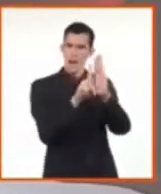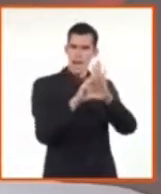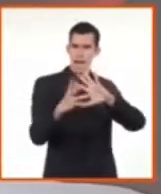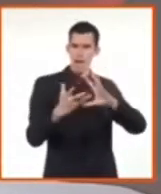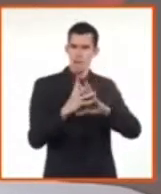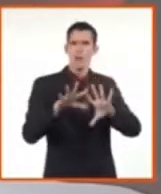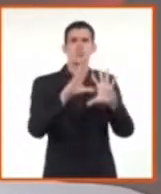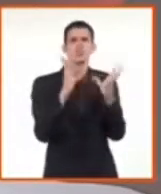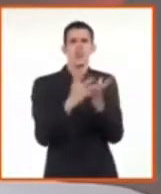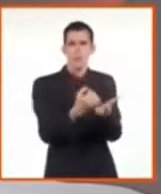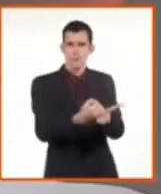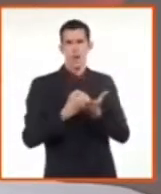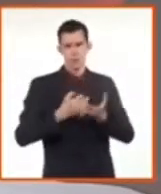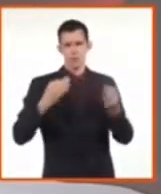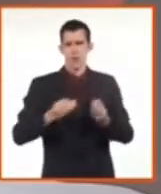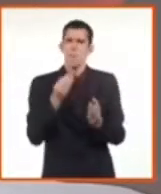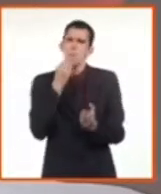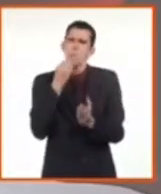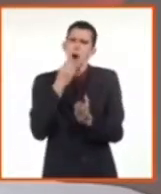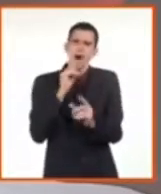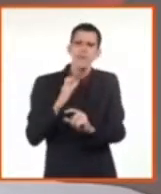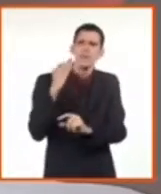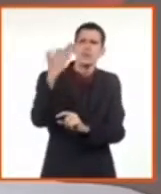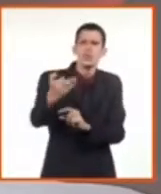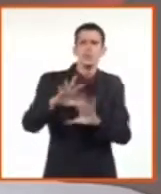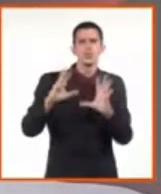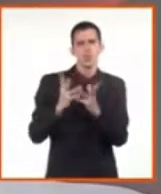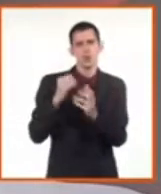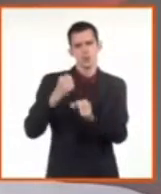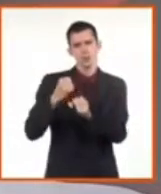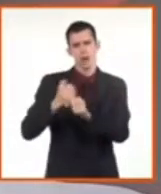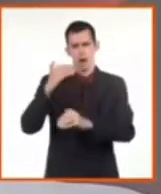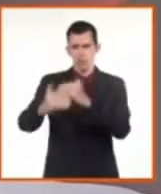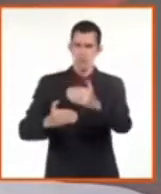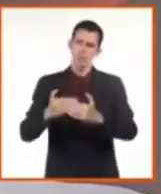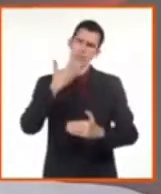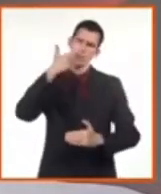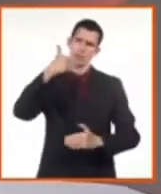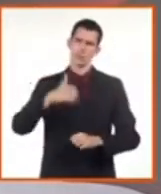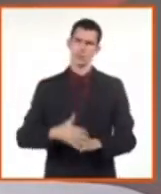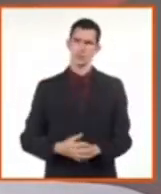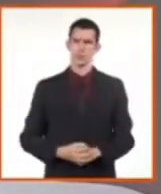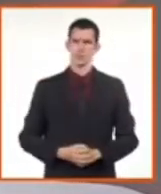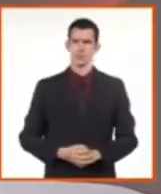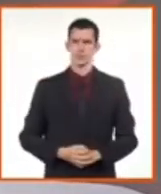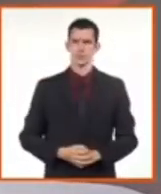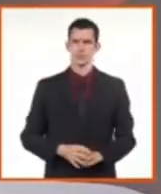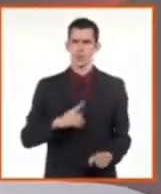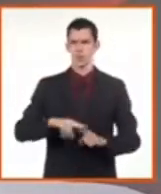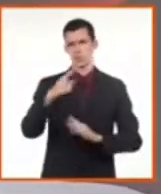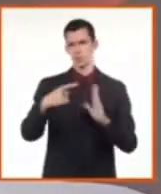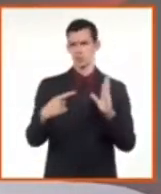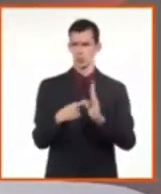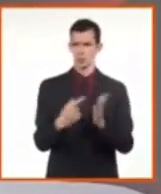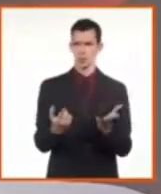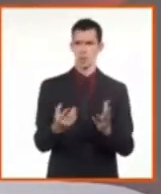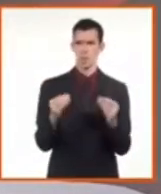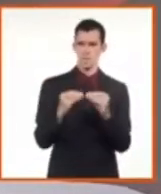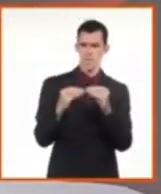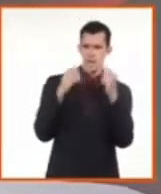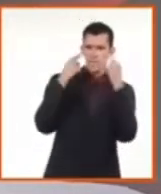progresivamente además de que están en correspondencia con la actualización de nuestro modelo